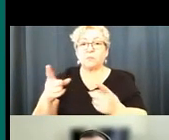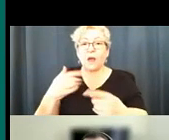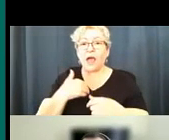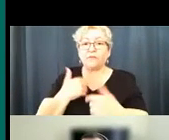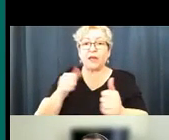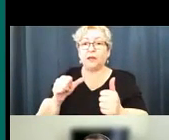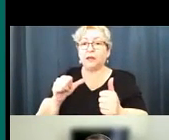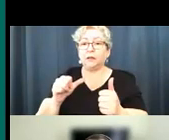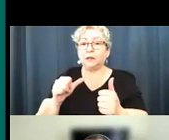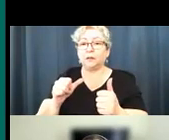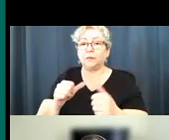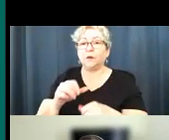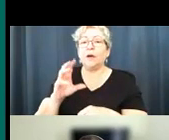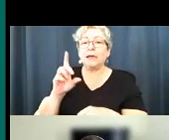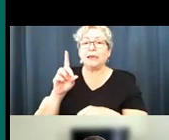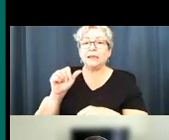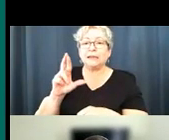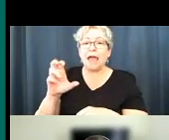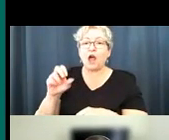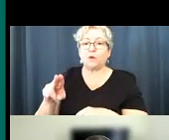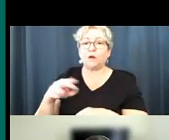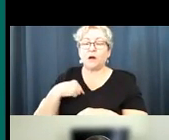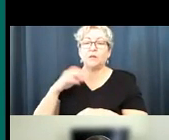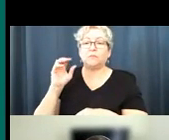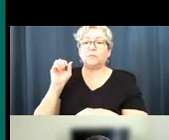No se entendió bien lo que es la pregunta.